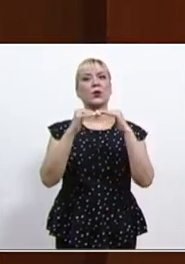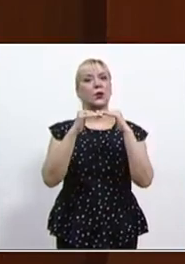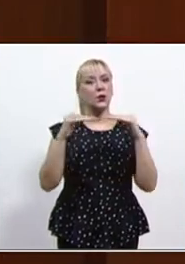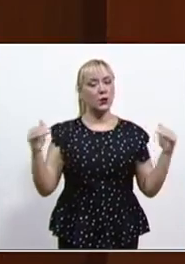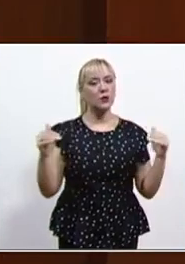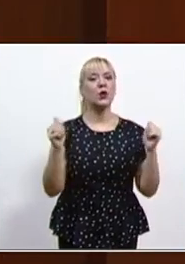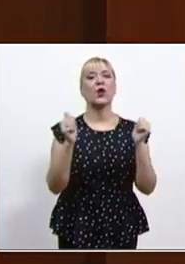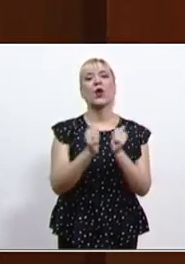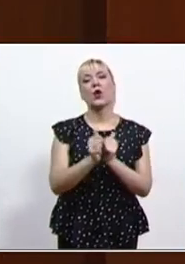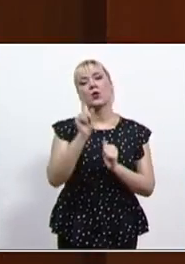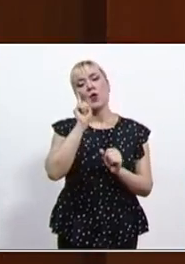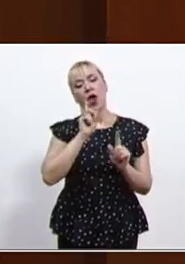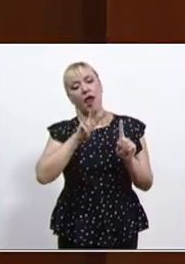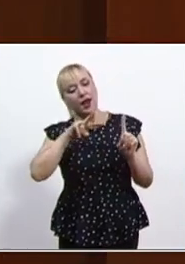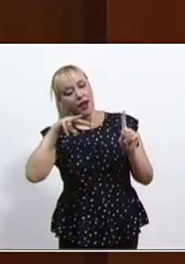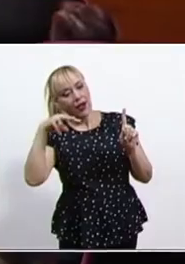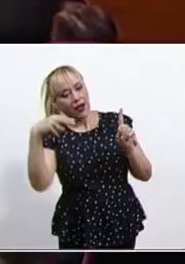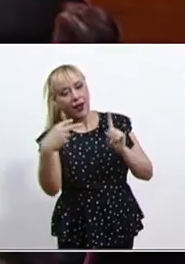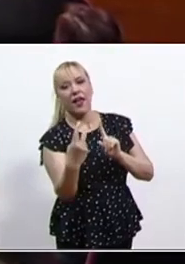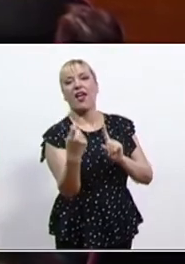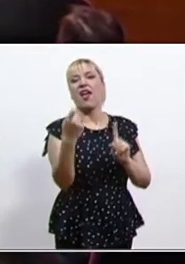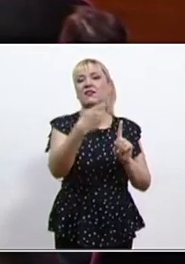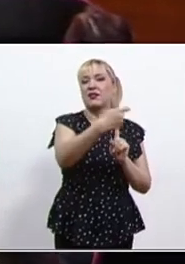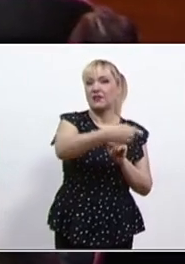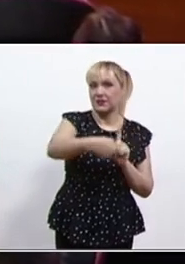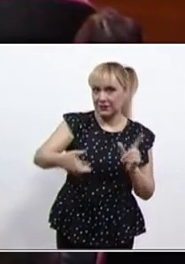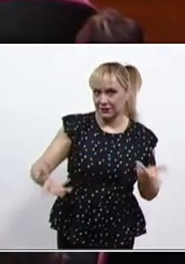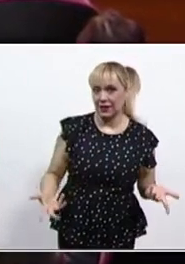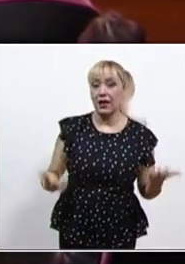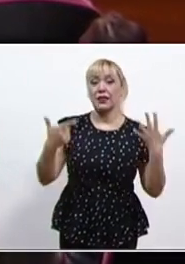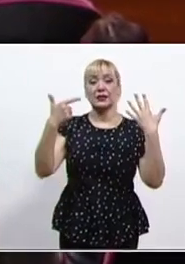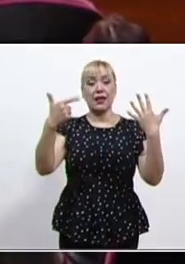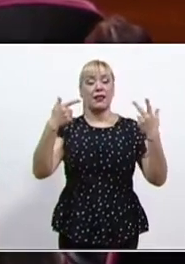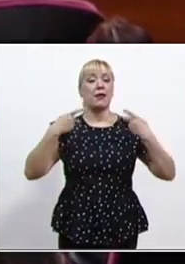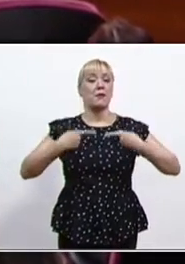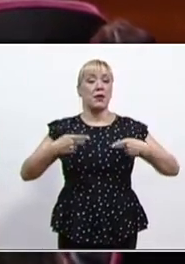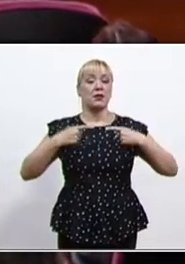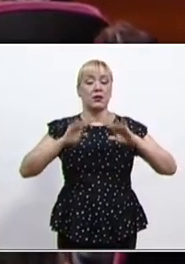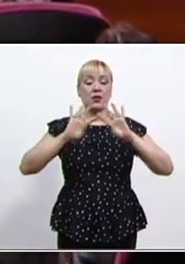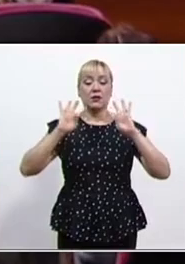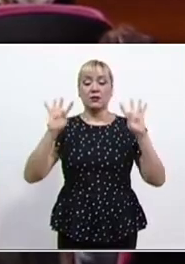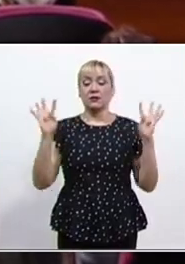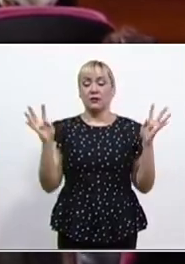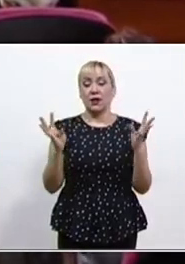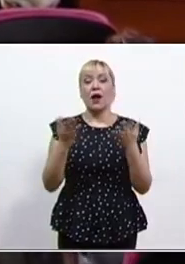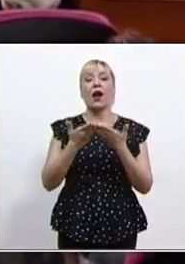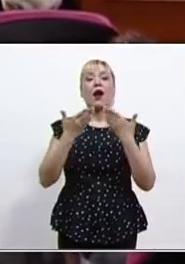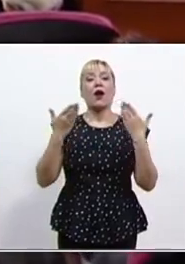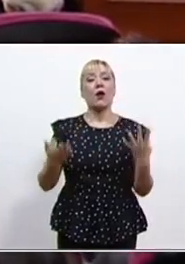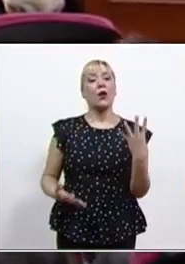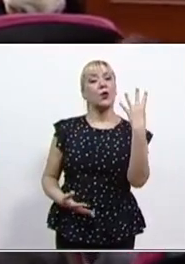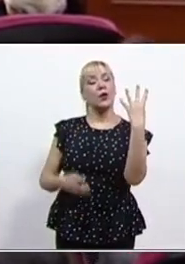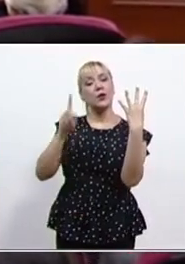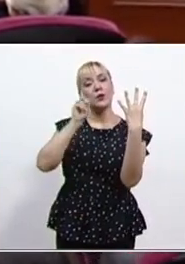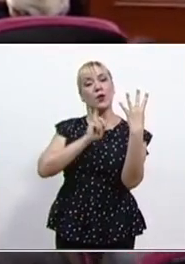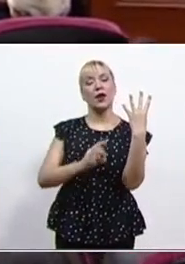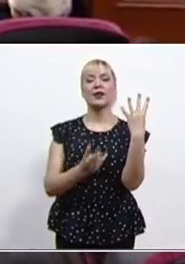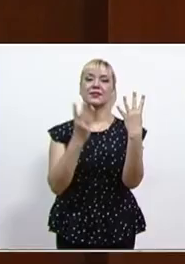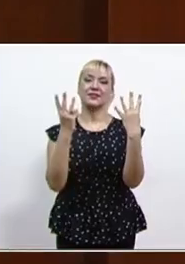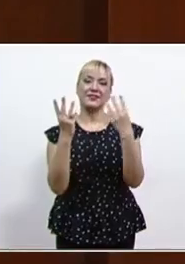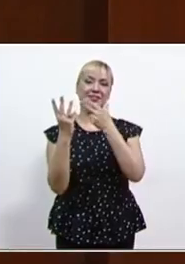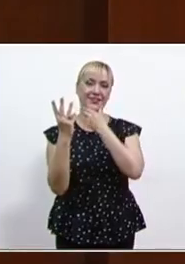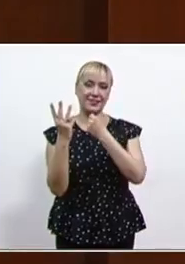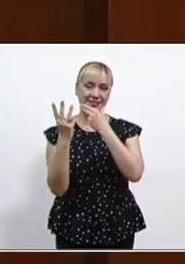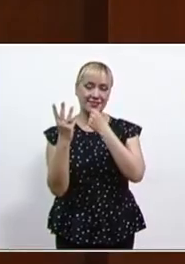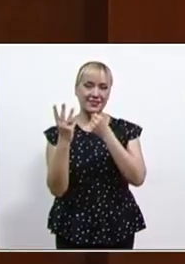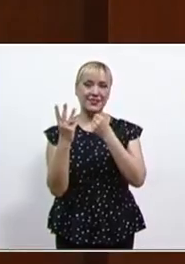con perspectiva de género. Añadió que de las 7 personas que integran el Consejo de la Judicatura, ahora 4 son mujeres y una de ellas,